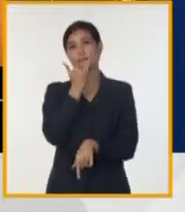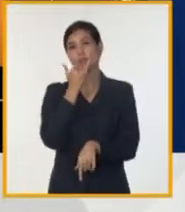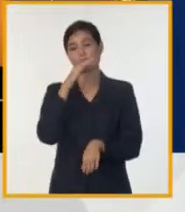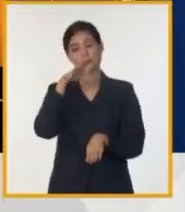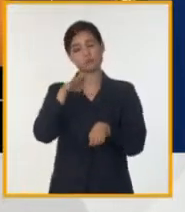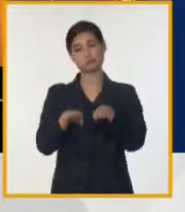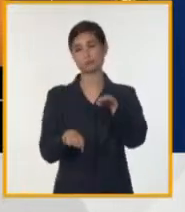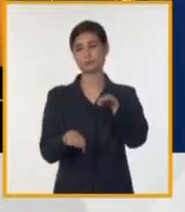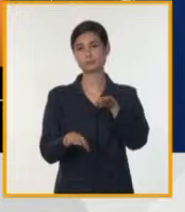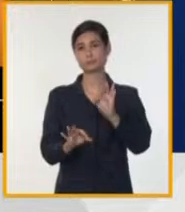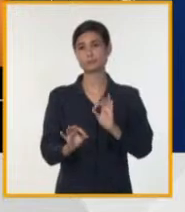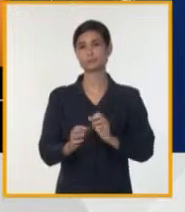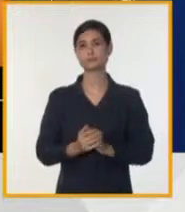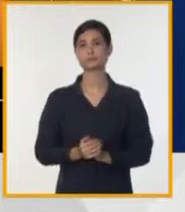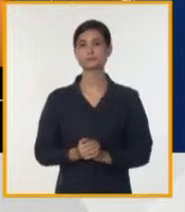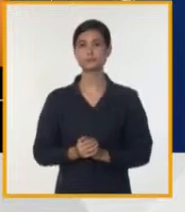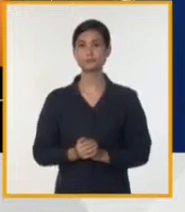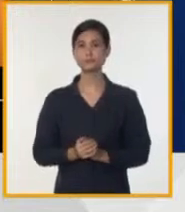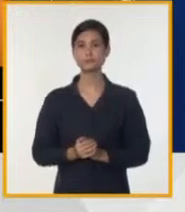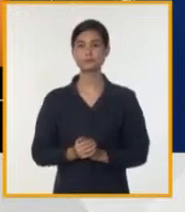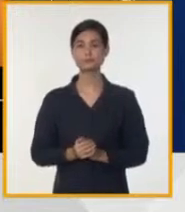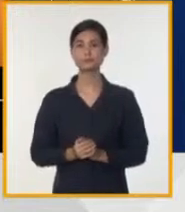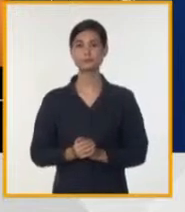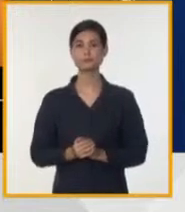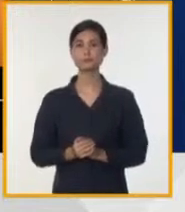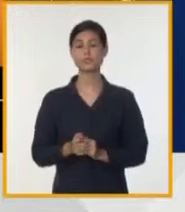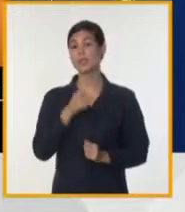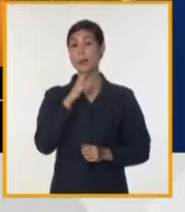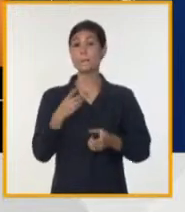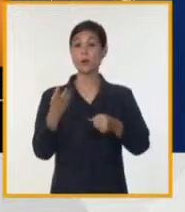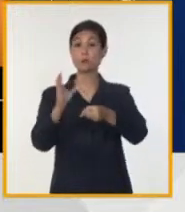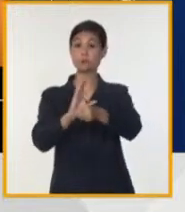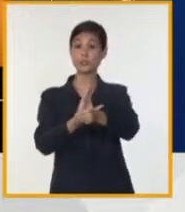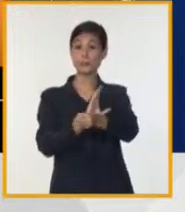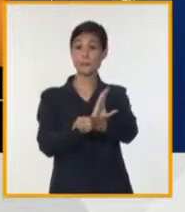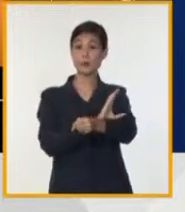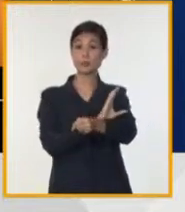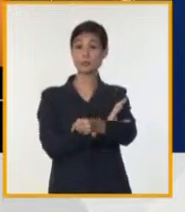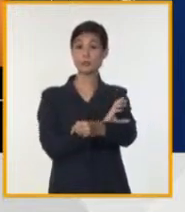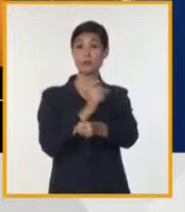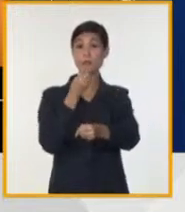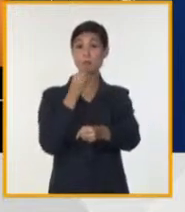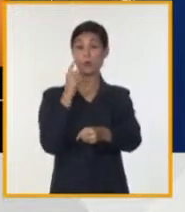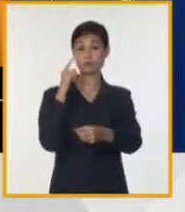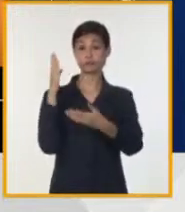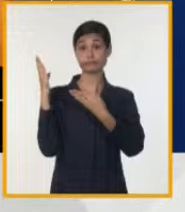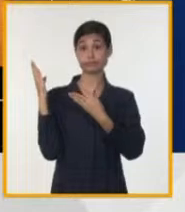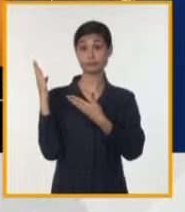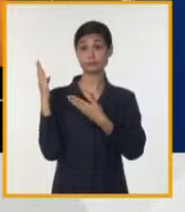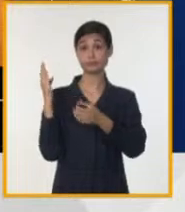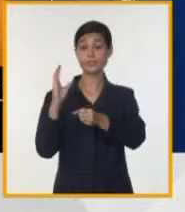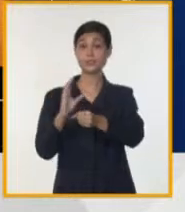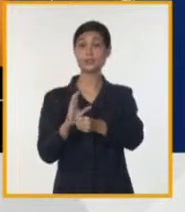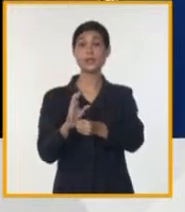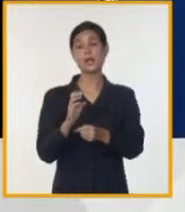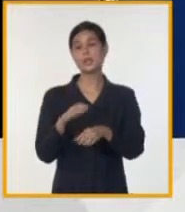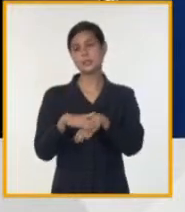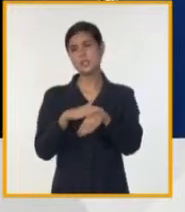nos afecta mucho más. La serie histórica en la transportación de carga, podemos ver, en la transportación de pasajeros,